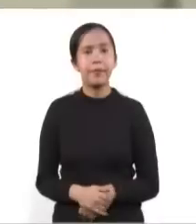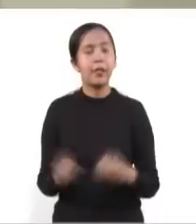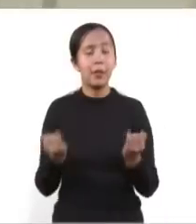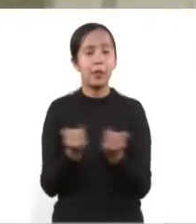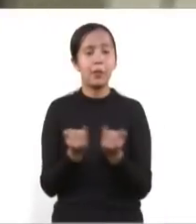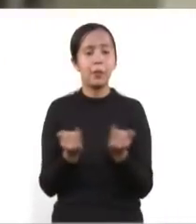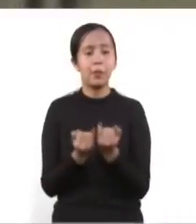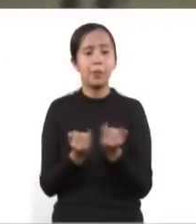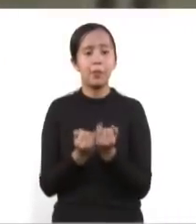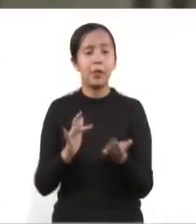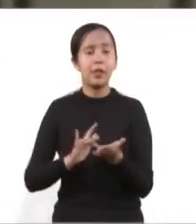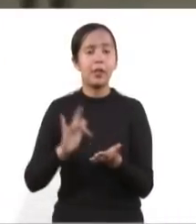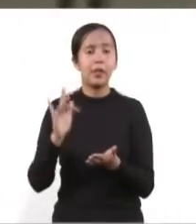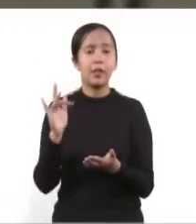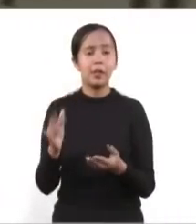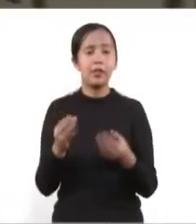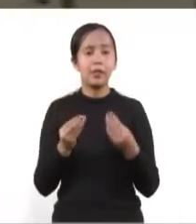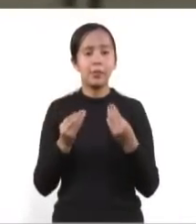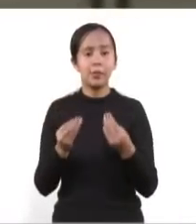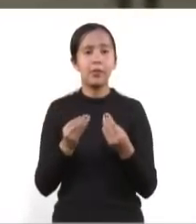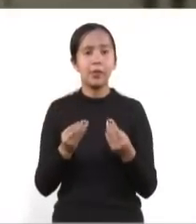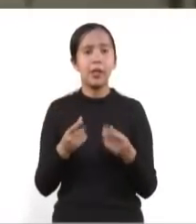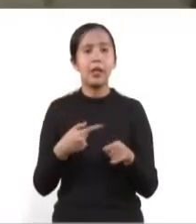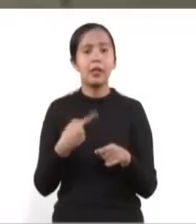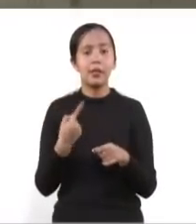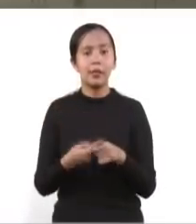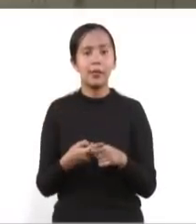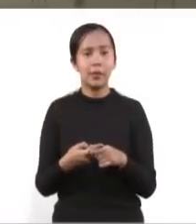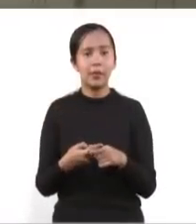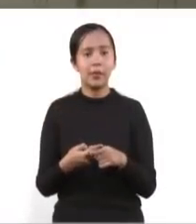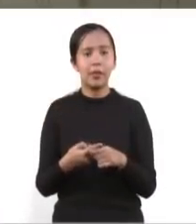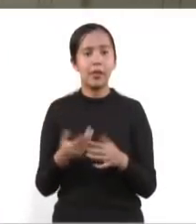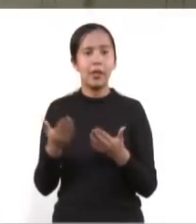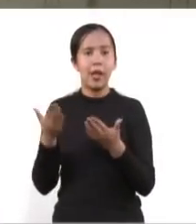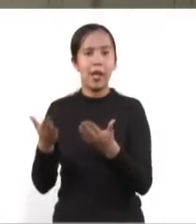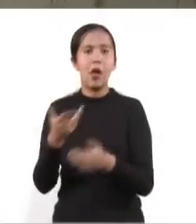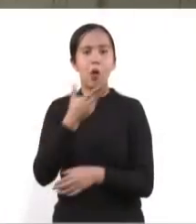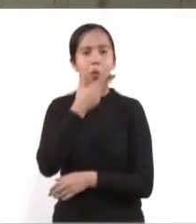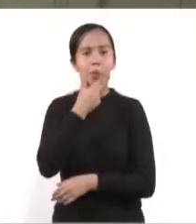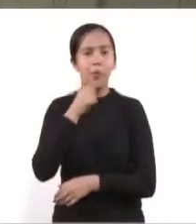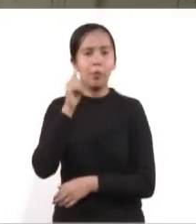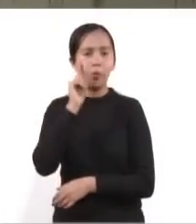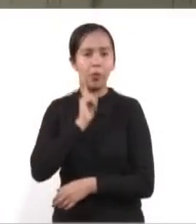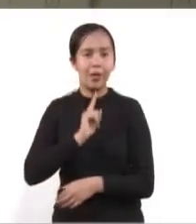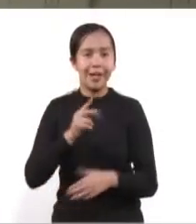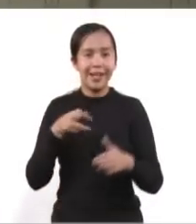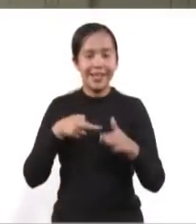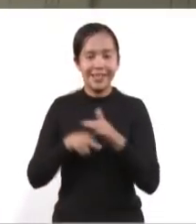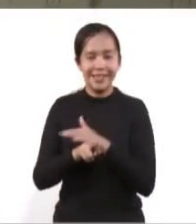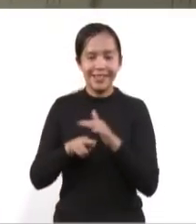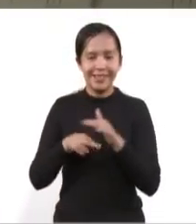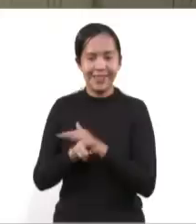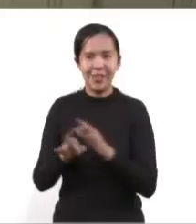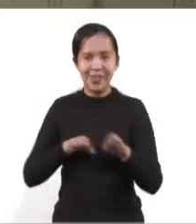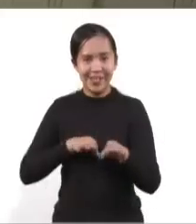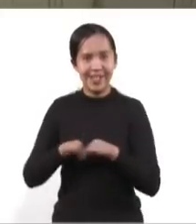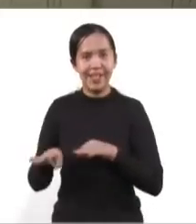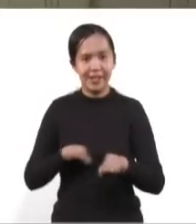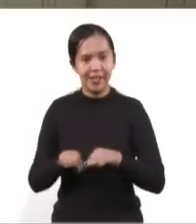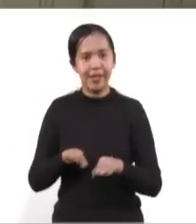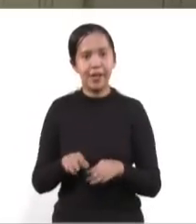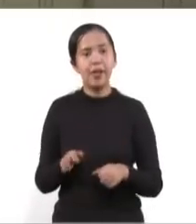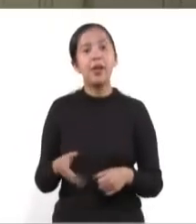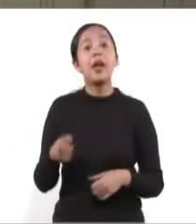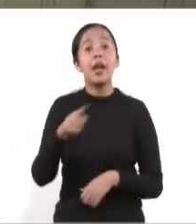Igualmente, nuestro agradecimiento a los, y lo repito, a las y los compañeros del metro que han